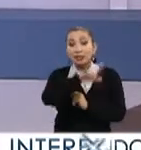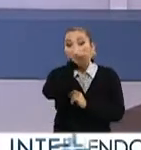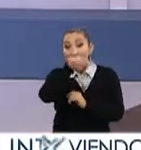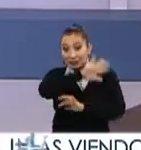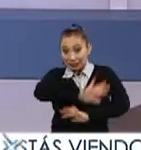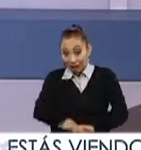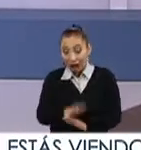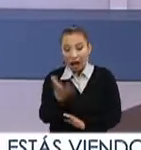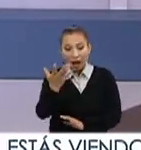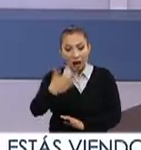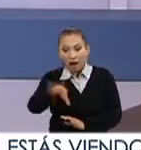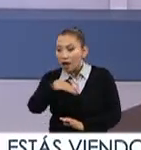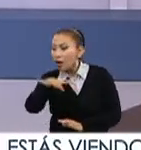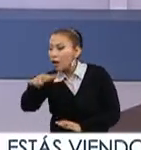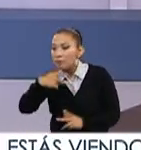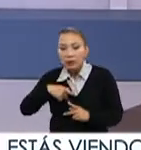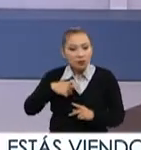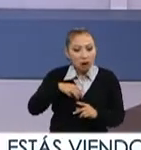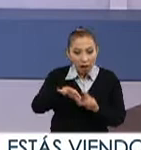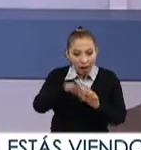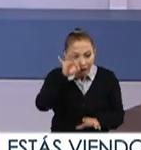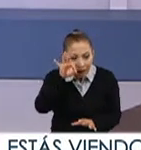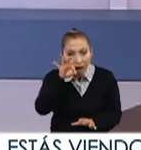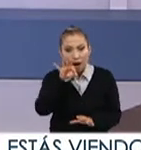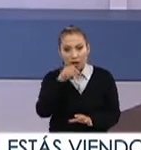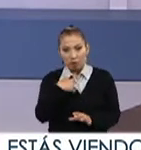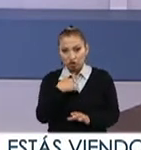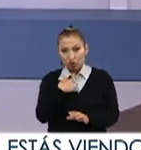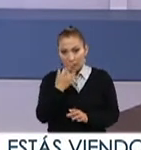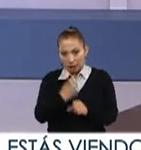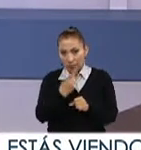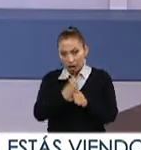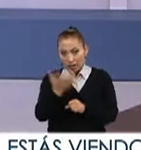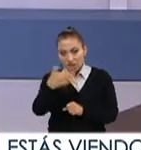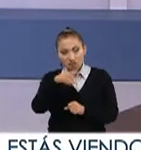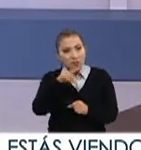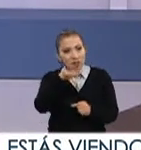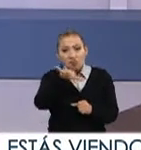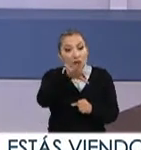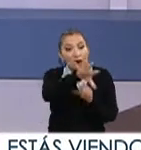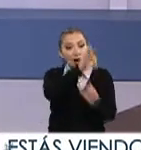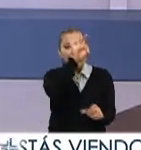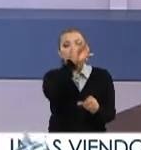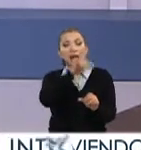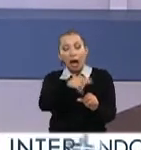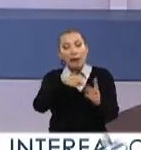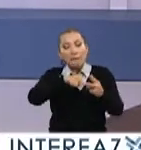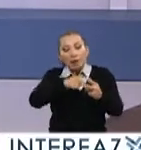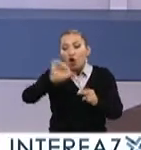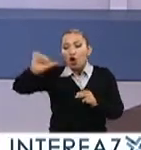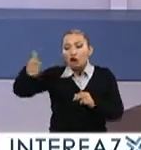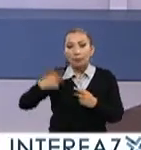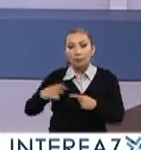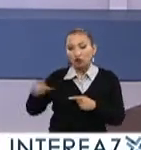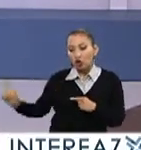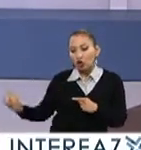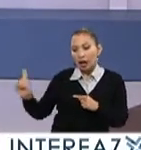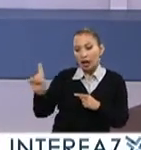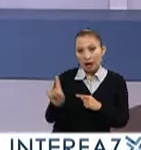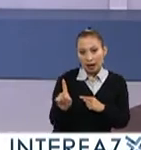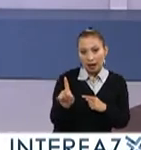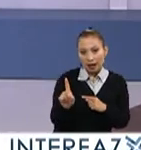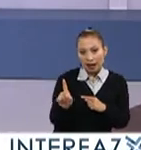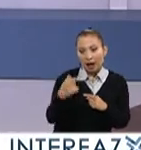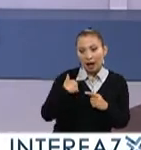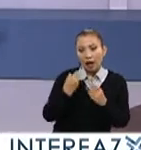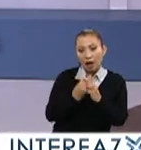Después de que ya busca a una persona, que en este caso yo soy la primera persona, ya se le empieza a meter a otra víctima, a otra persona,